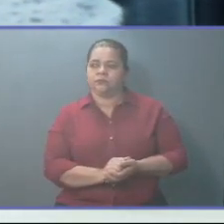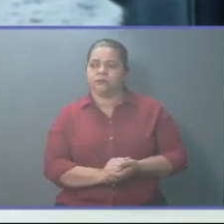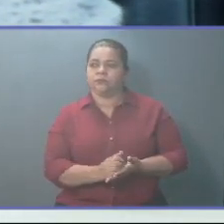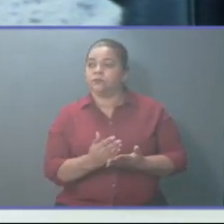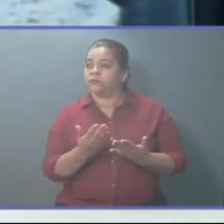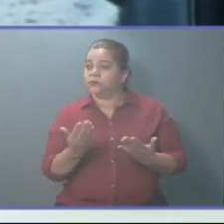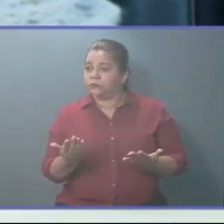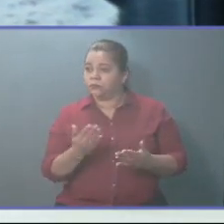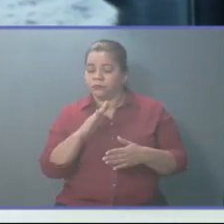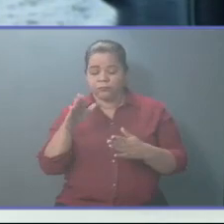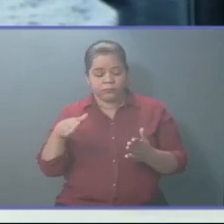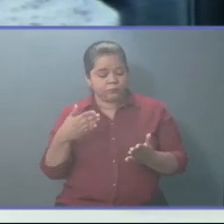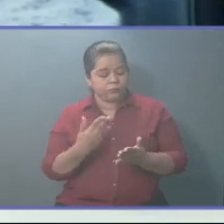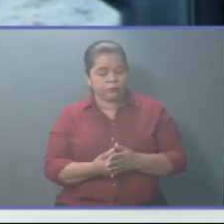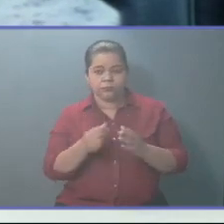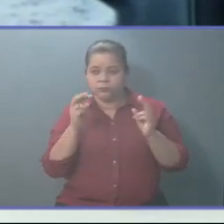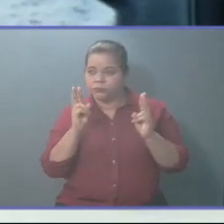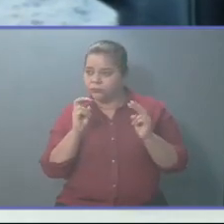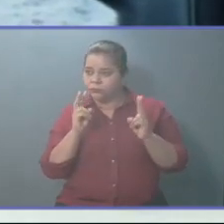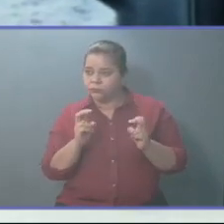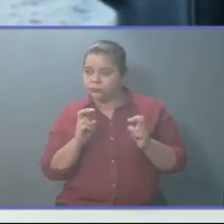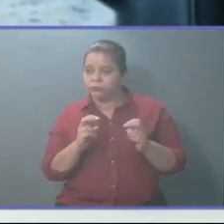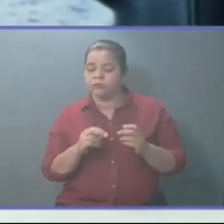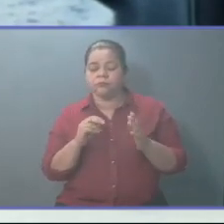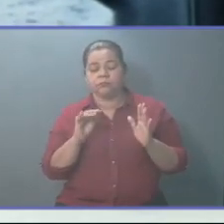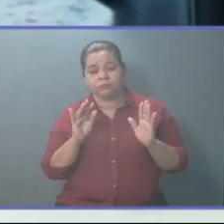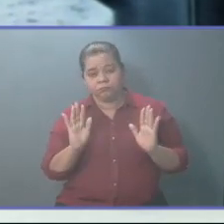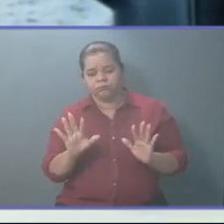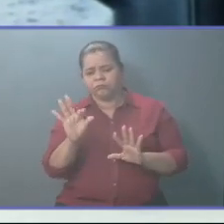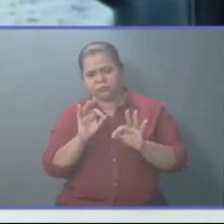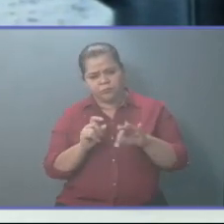que todos estos temas que en un momento determinado